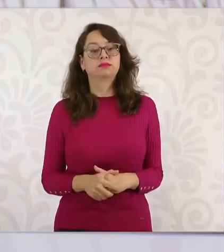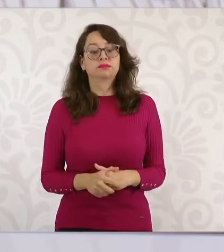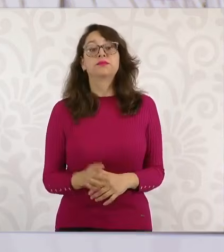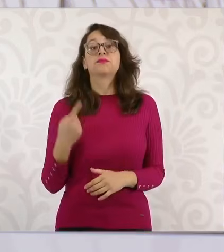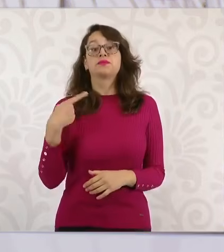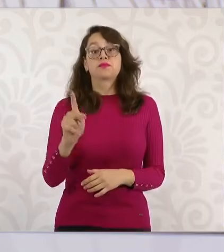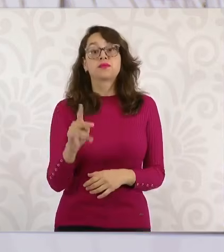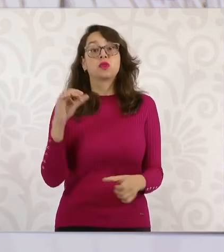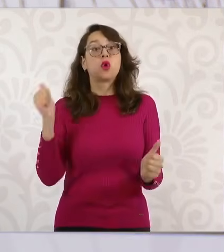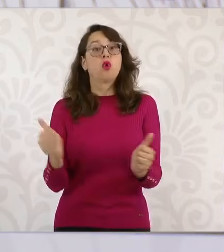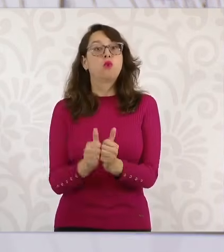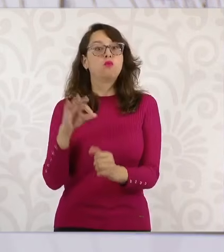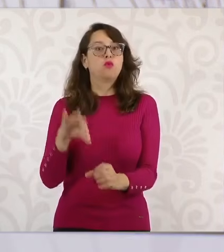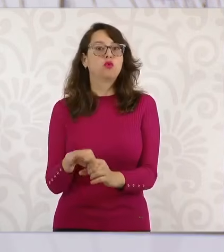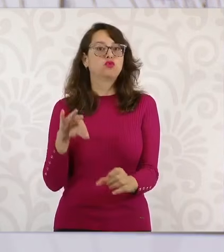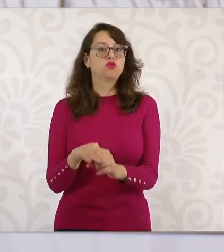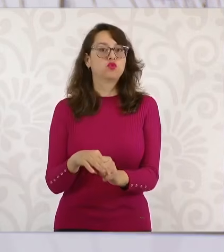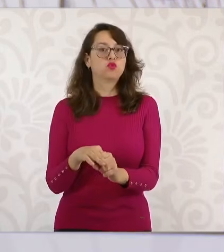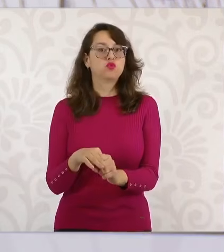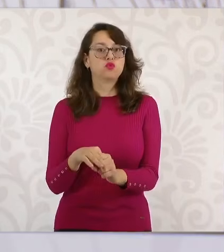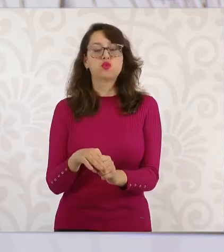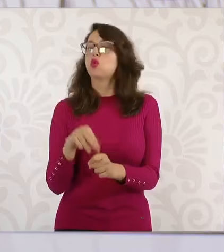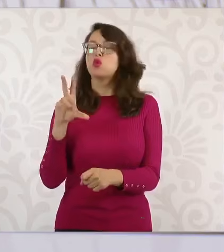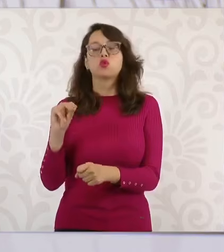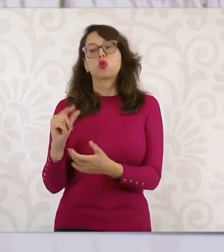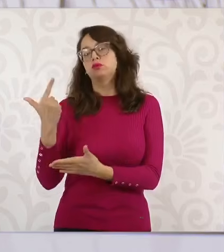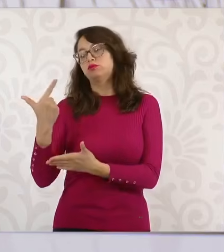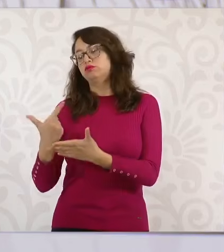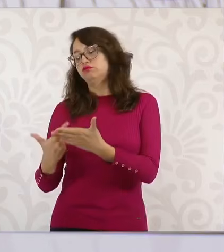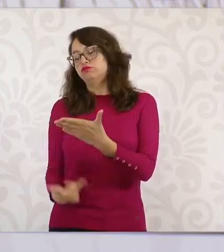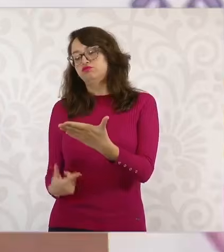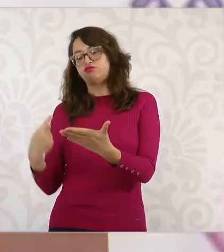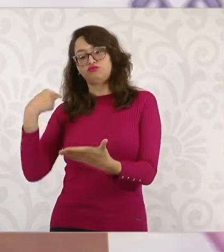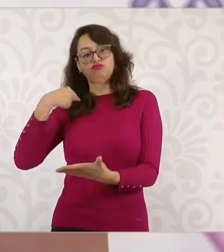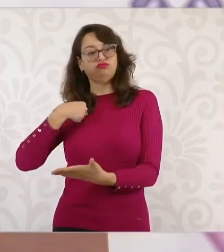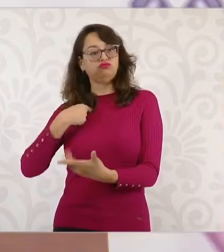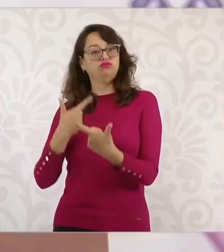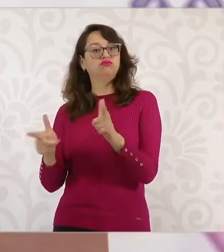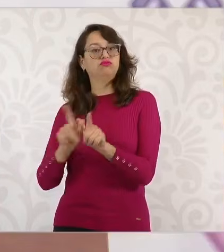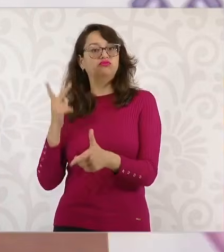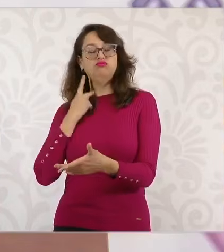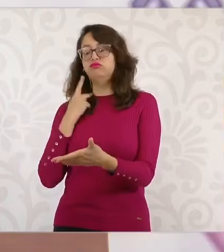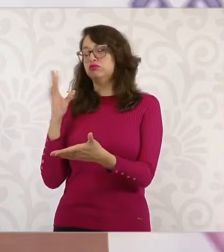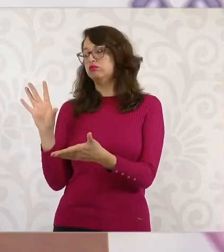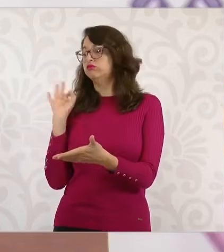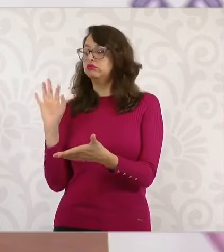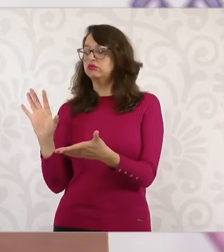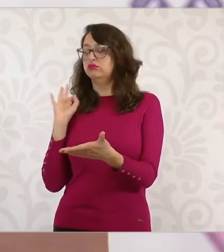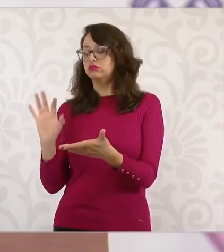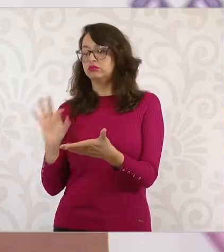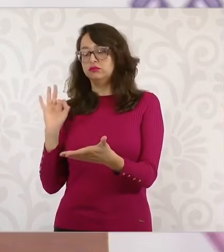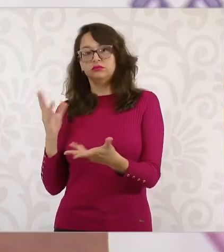sí, que ya no sea una persona de un partido político quien defina quién va a representar, si